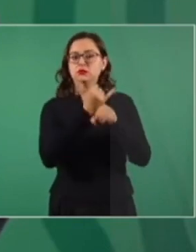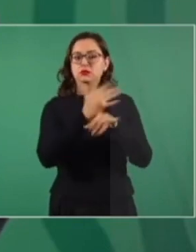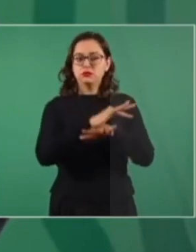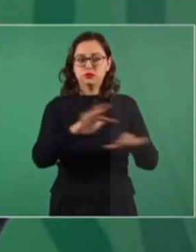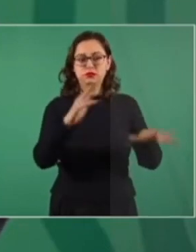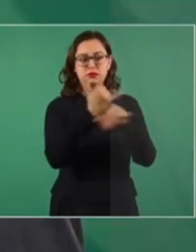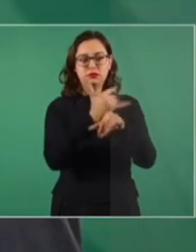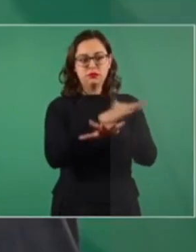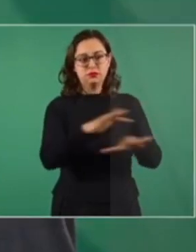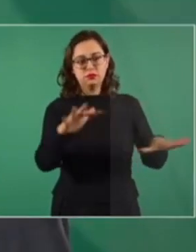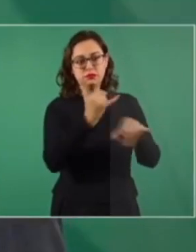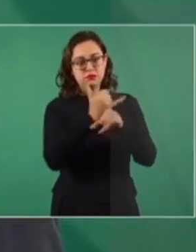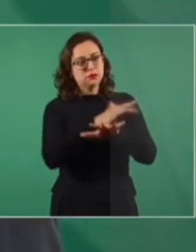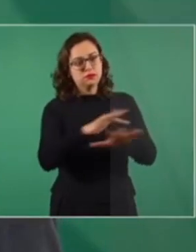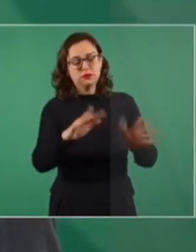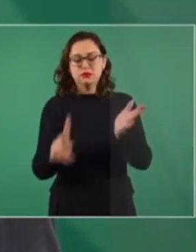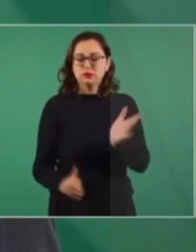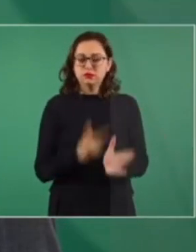sepa